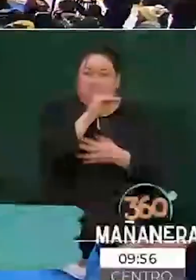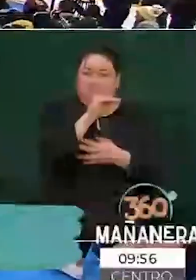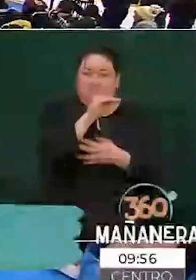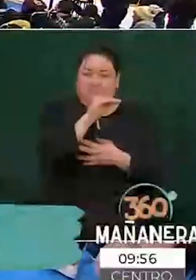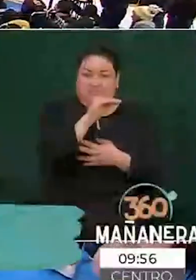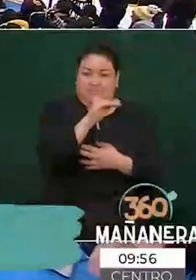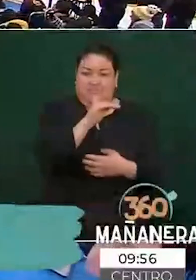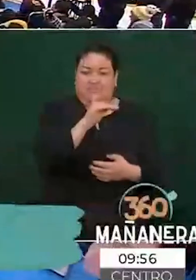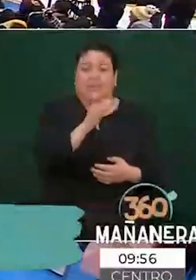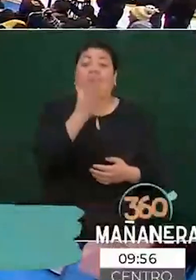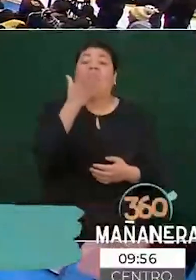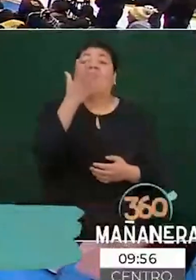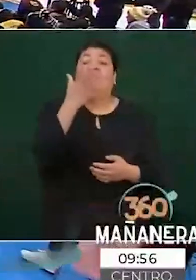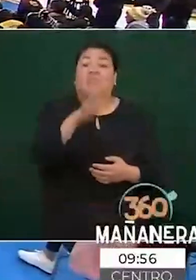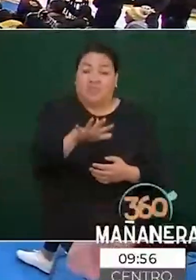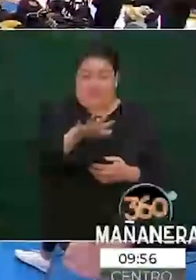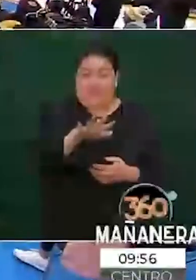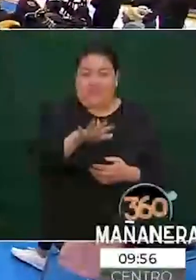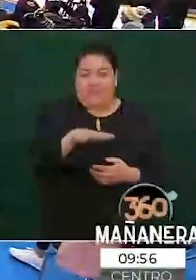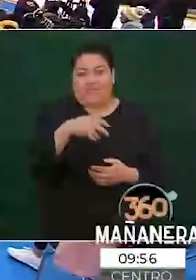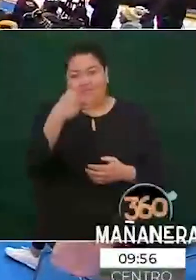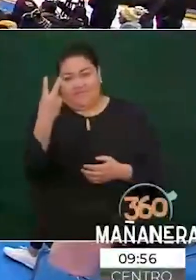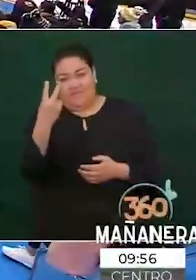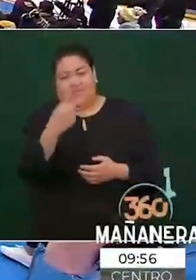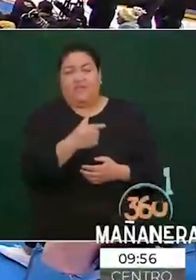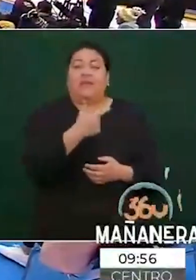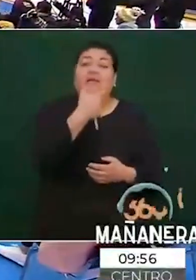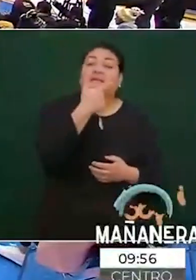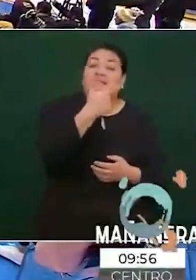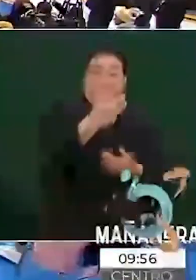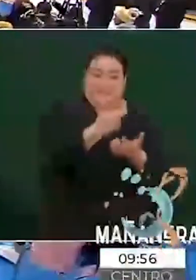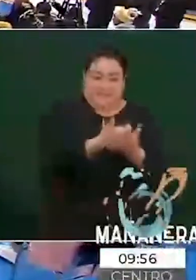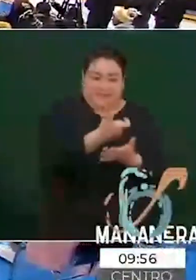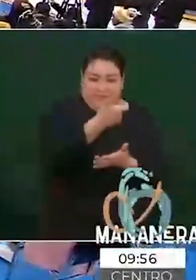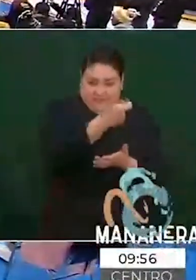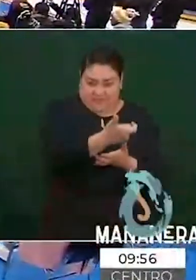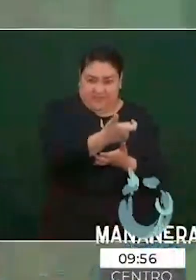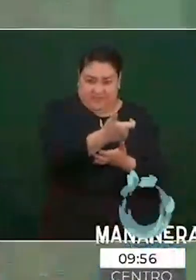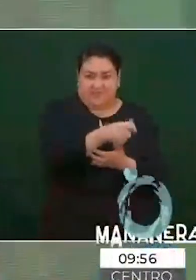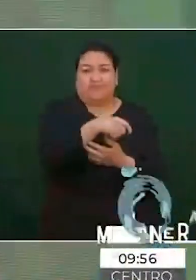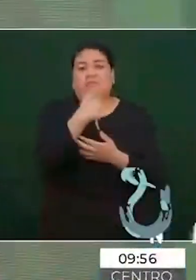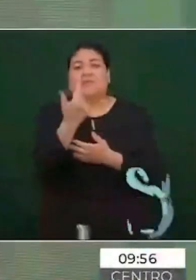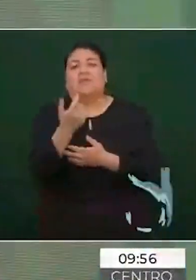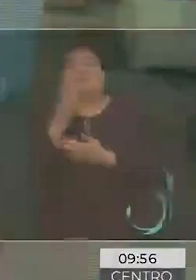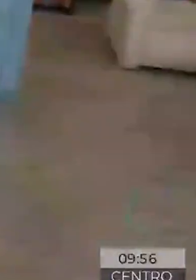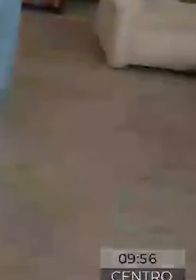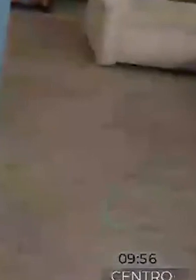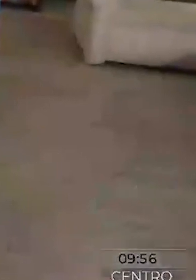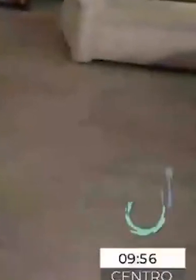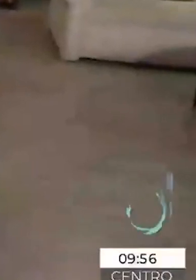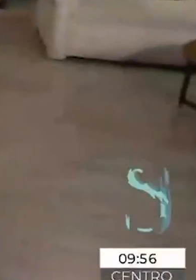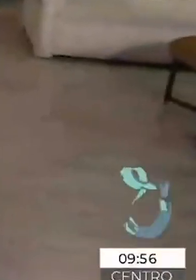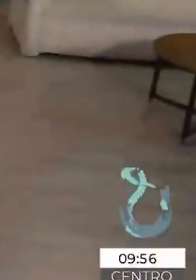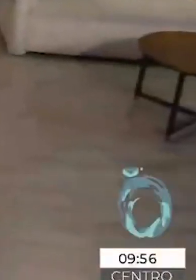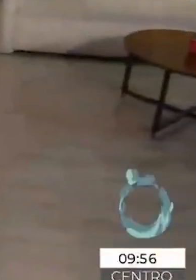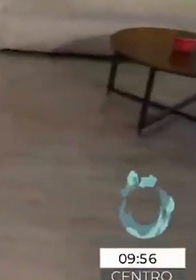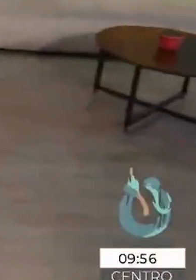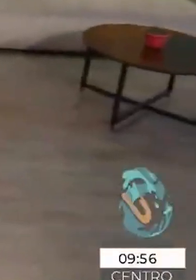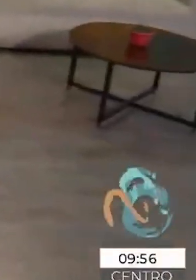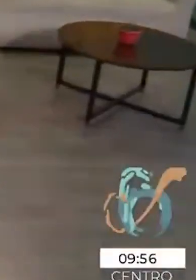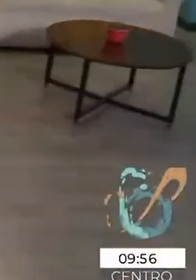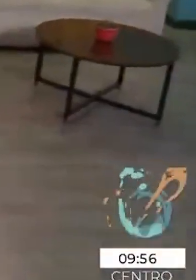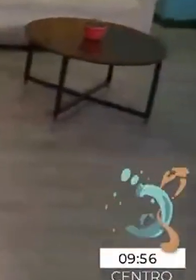7 102 s siete en salario y tres en prestaciones a propósito vamos a